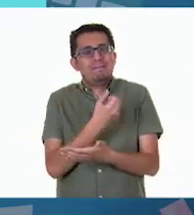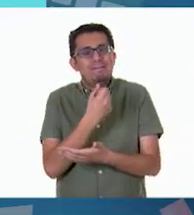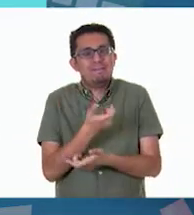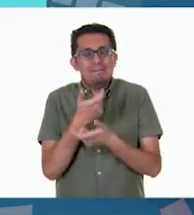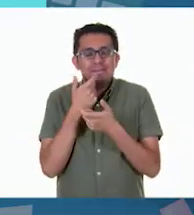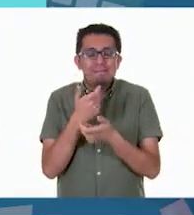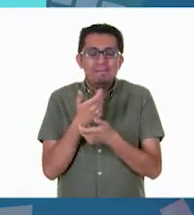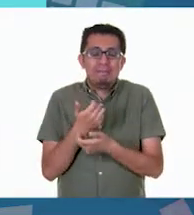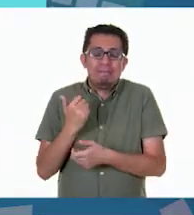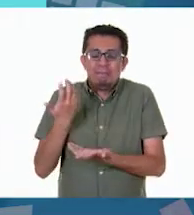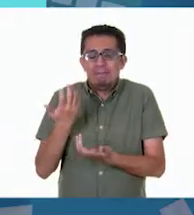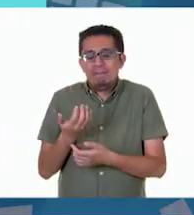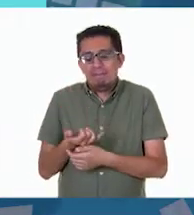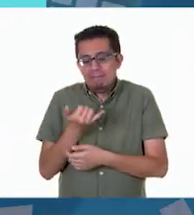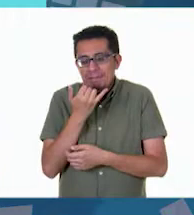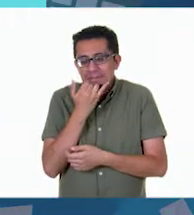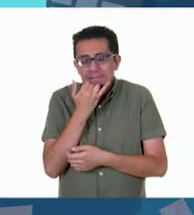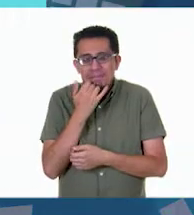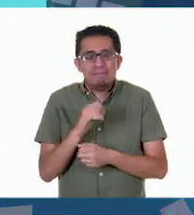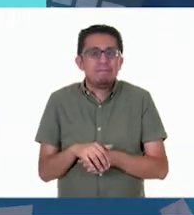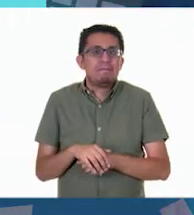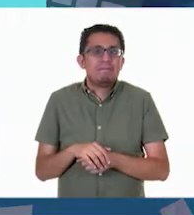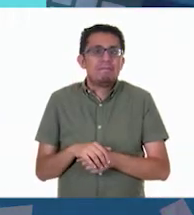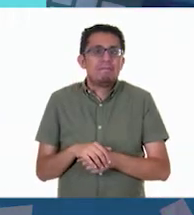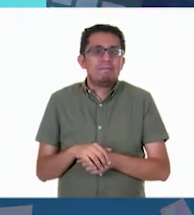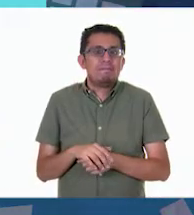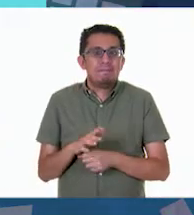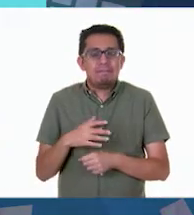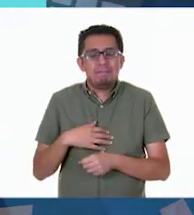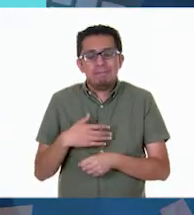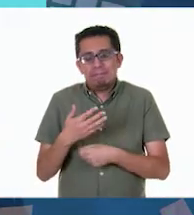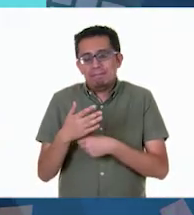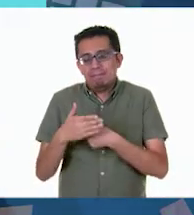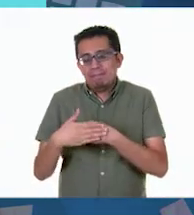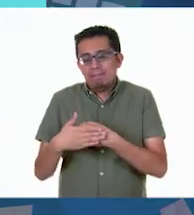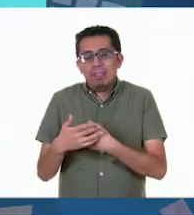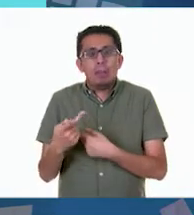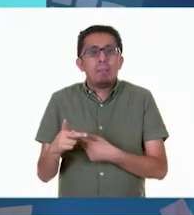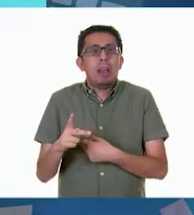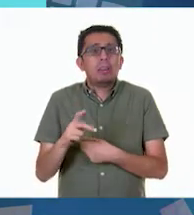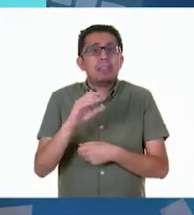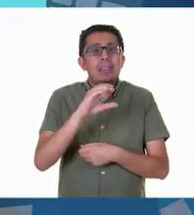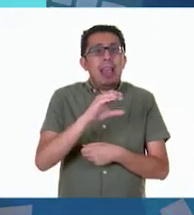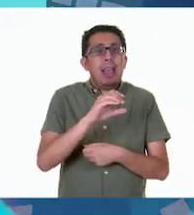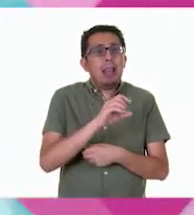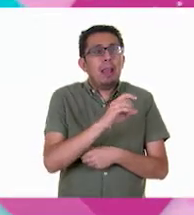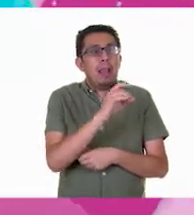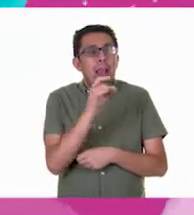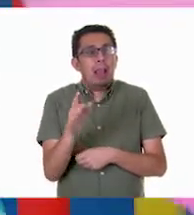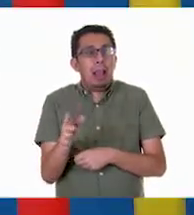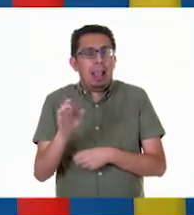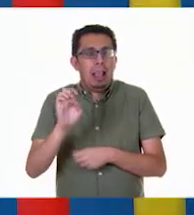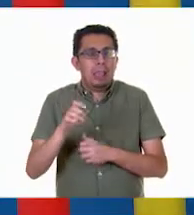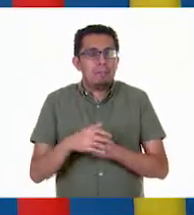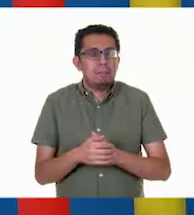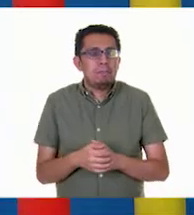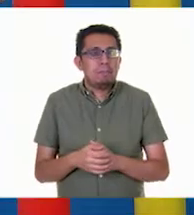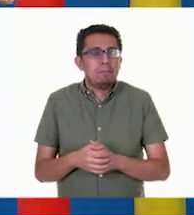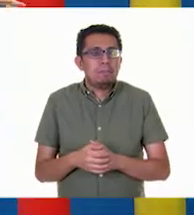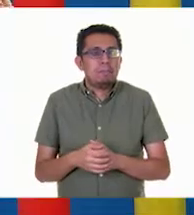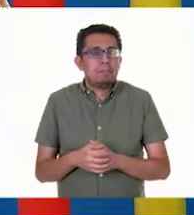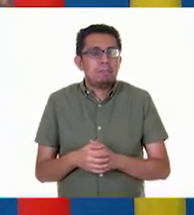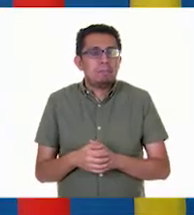Ay, lo siento mucho. No, me tocó darte esta noticia, pero el robot C le ganó al robot E. Así es, Jenny.